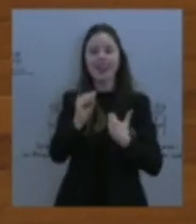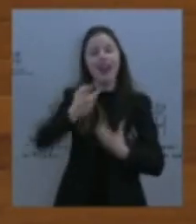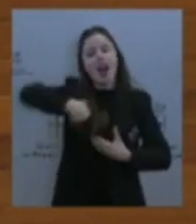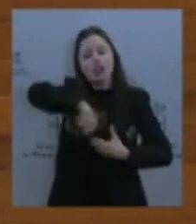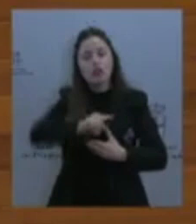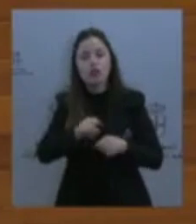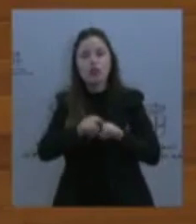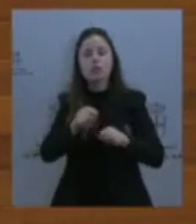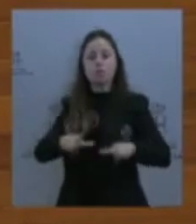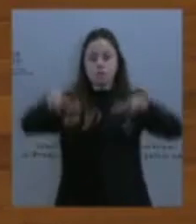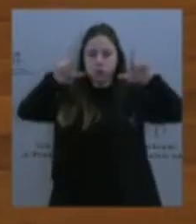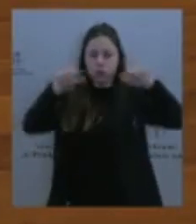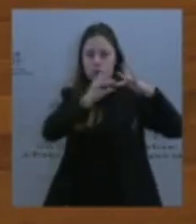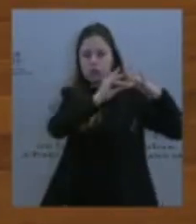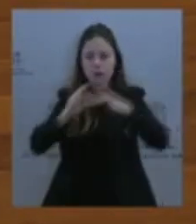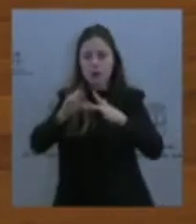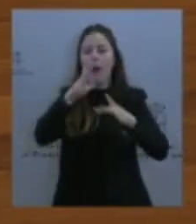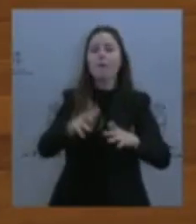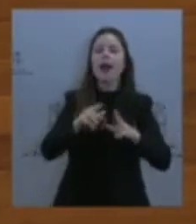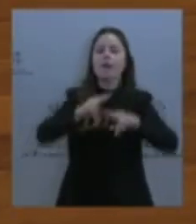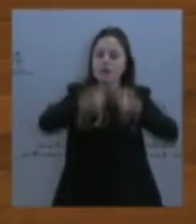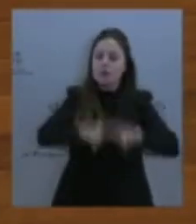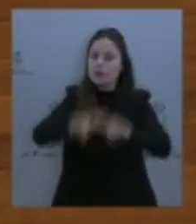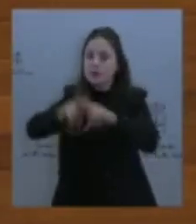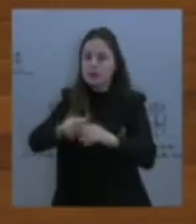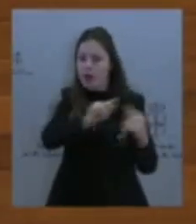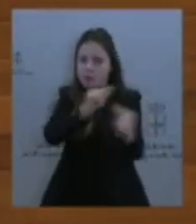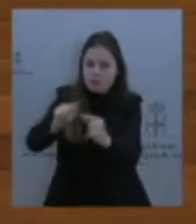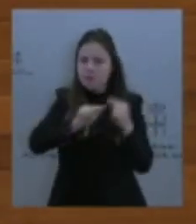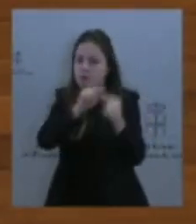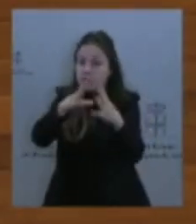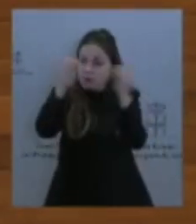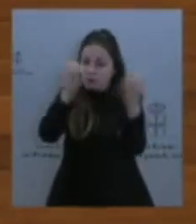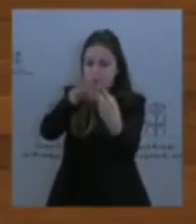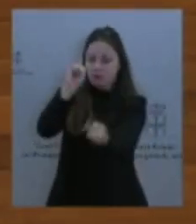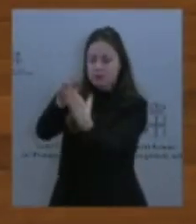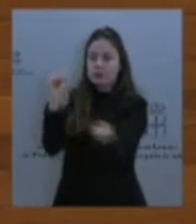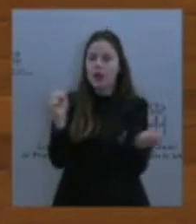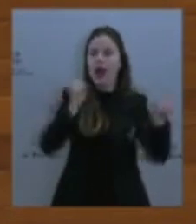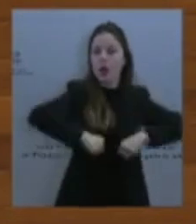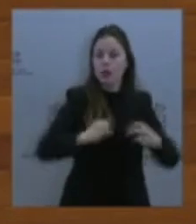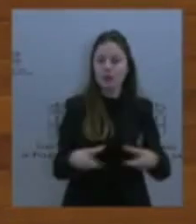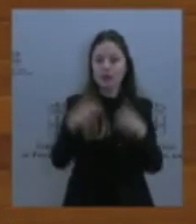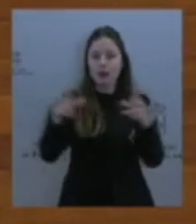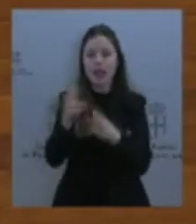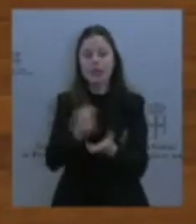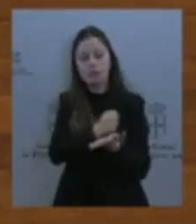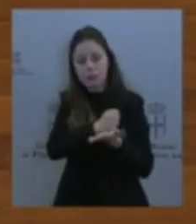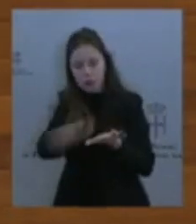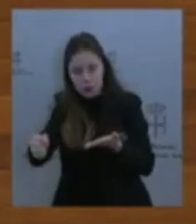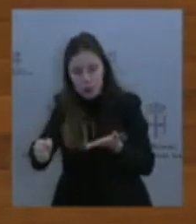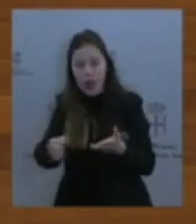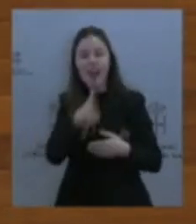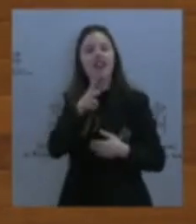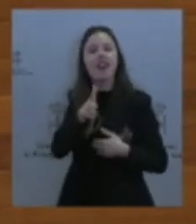vías posibles de diálogo y consensuar acuerdos sociales que garanticen derechos y oportunidades de